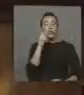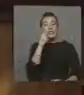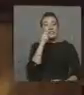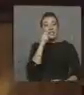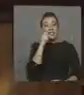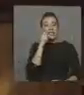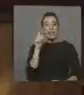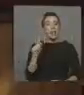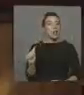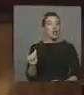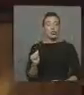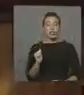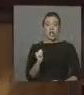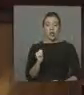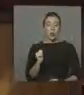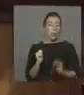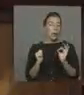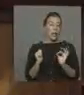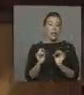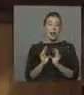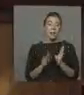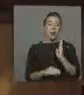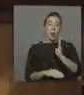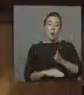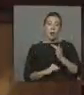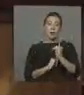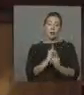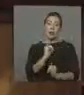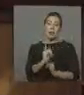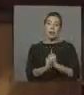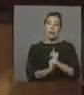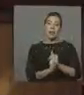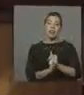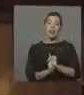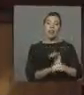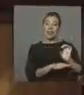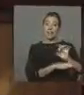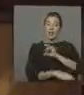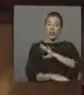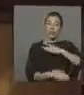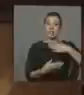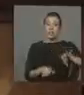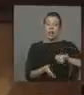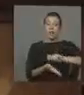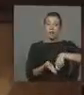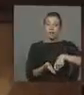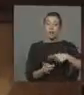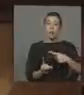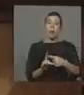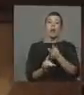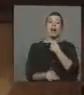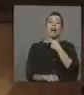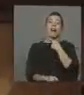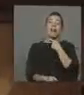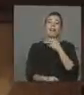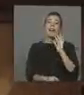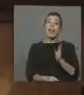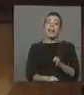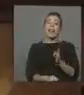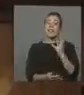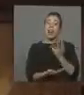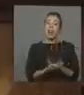un incumplimiento inequívoco de las obligaciones internacionales contraídas por el Estado de Chile en relación a la garantía que debe